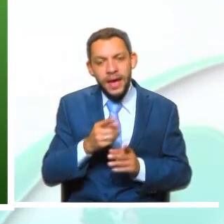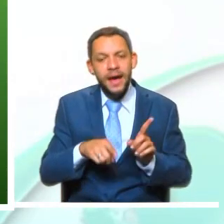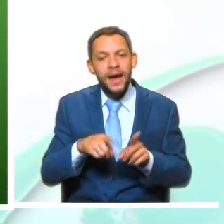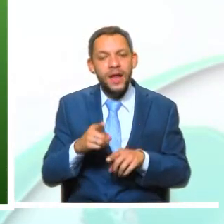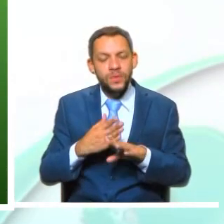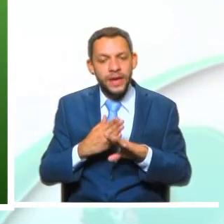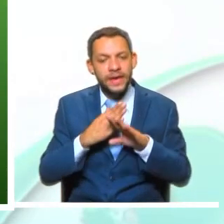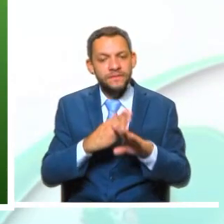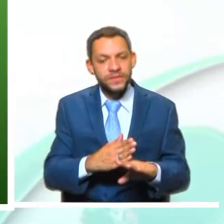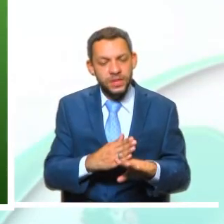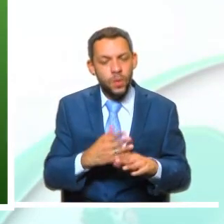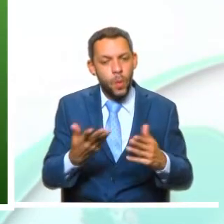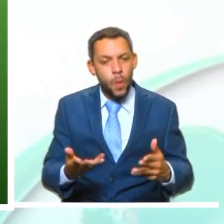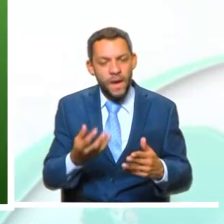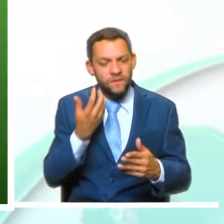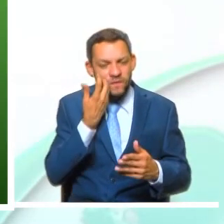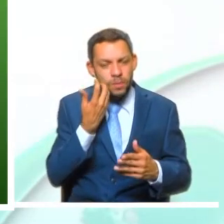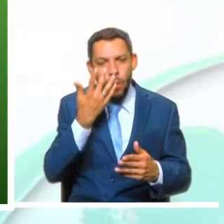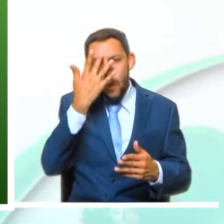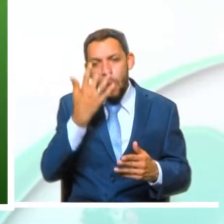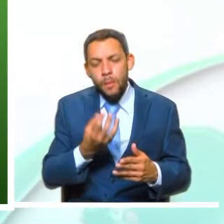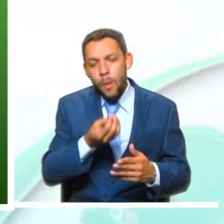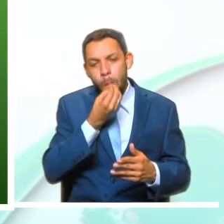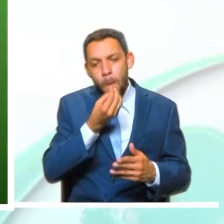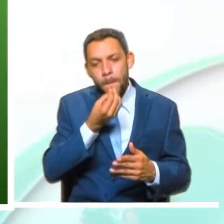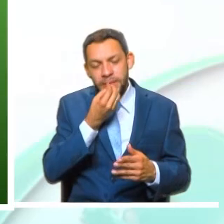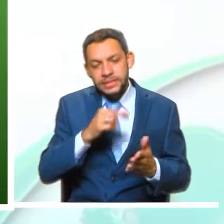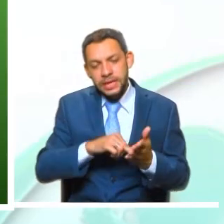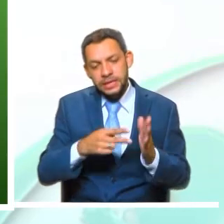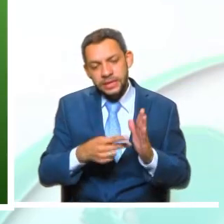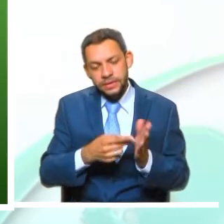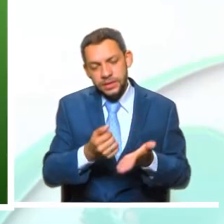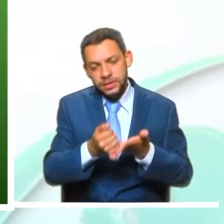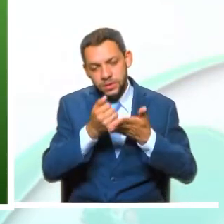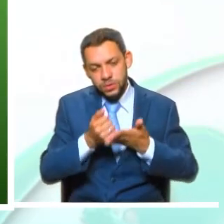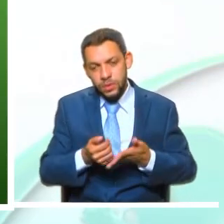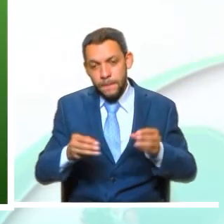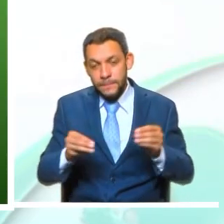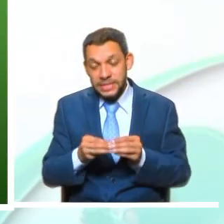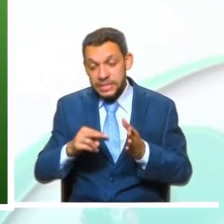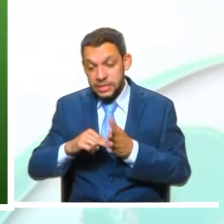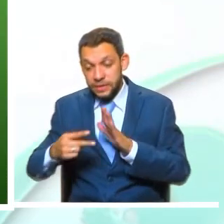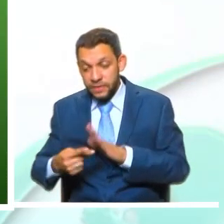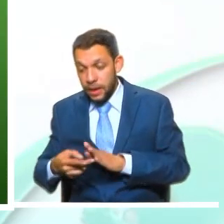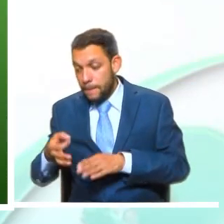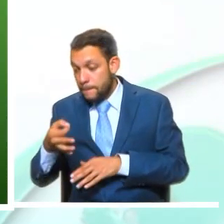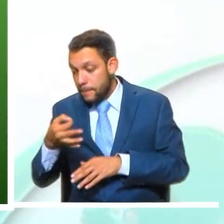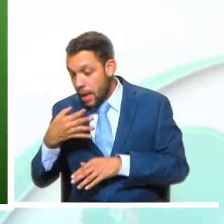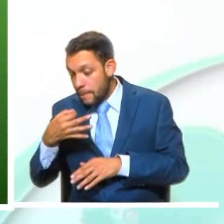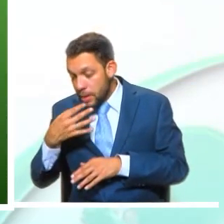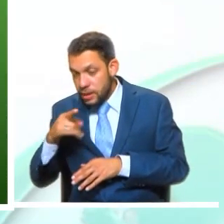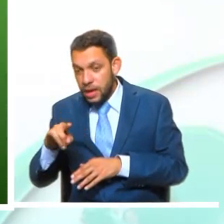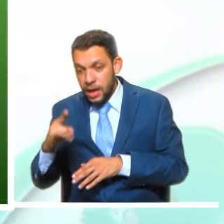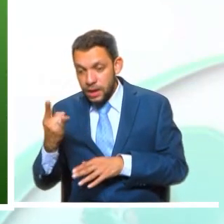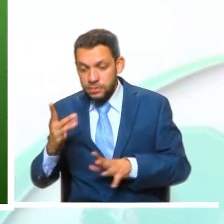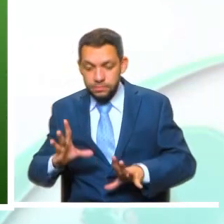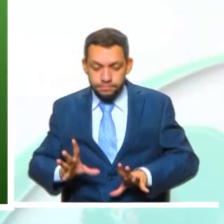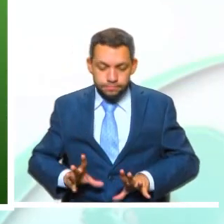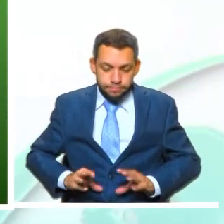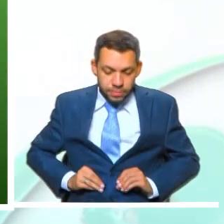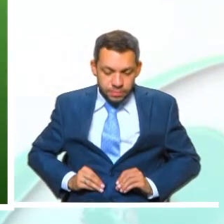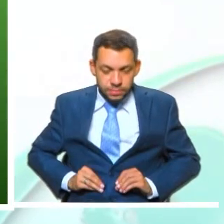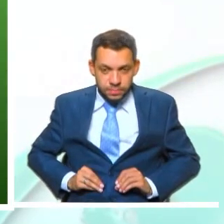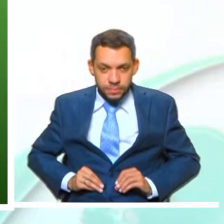desde una buena alimentación no todo es sinónimo de medicamentos mire lo que yo les decía ahora como cómo evitar una menopausia traumática